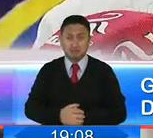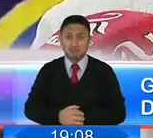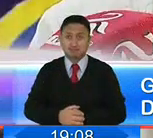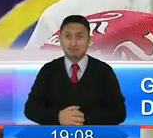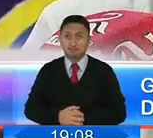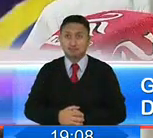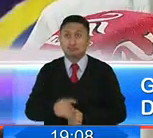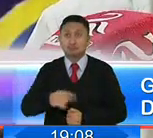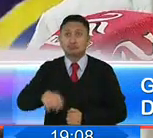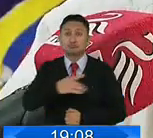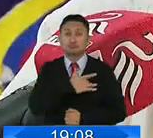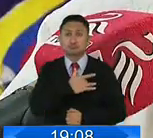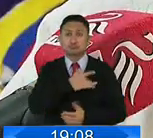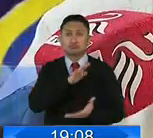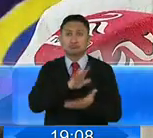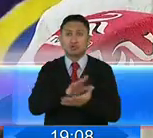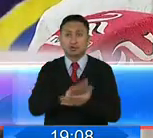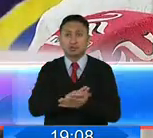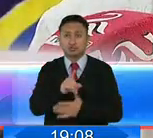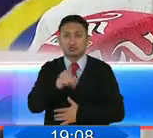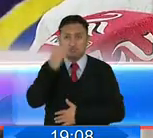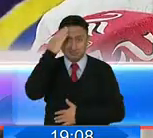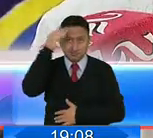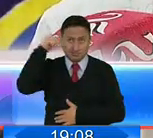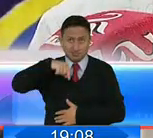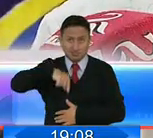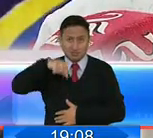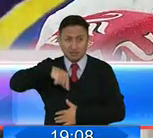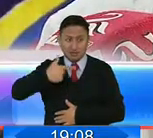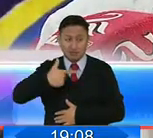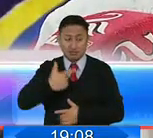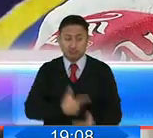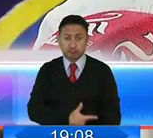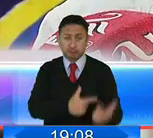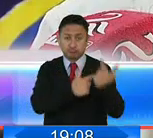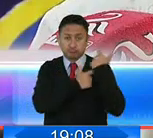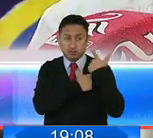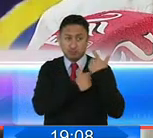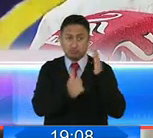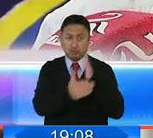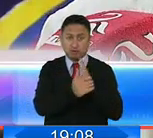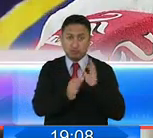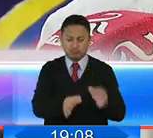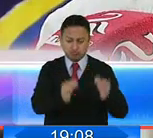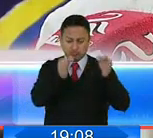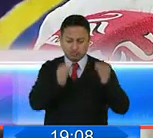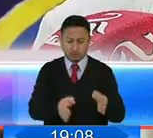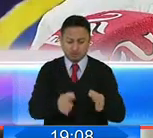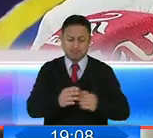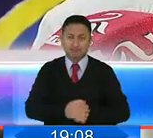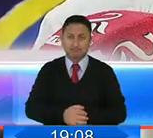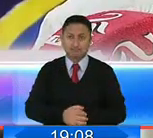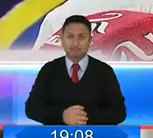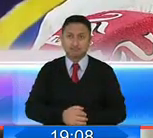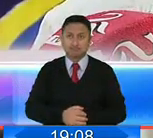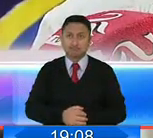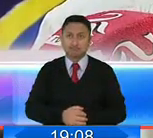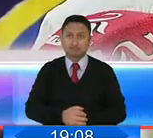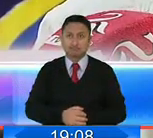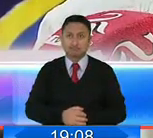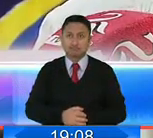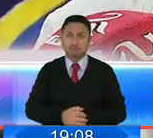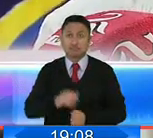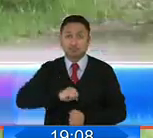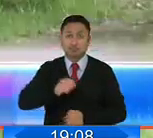Tengan tranquilidad y que conozca que tienen Fuerzas Armadas, el ejército ecuatoriano altamente capacitado